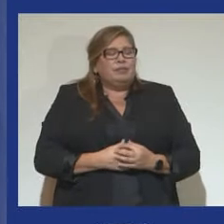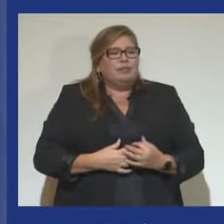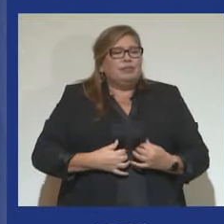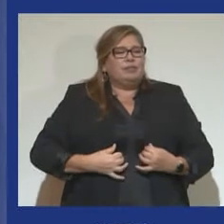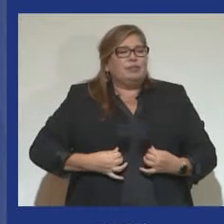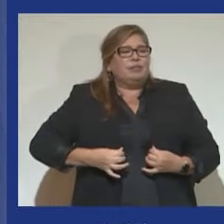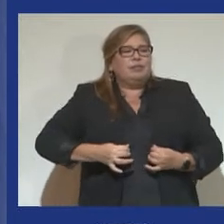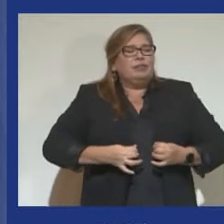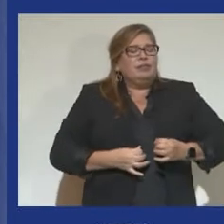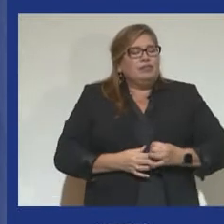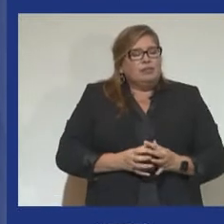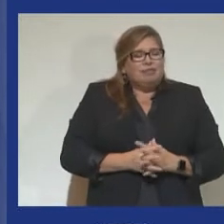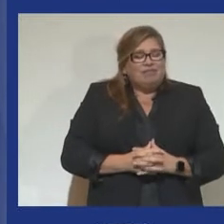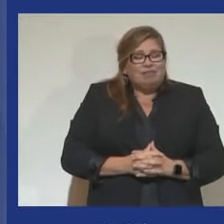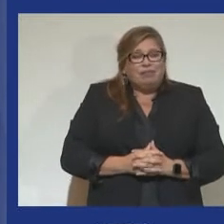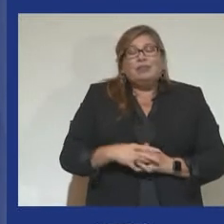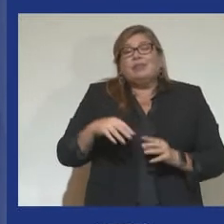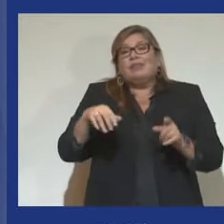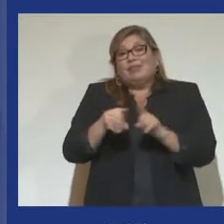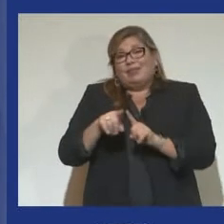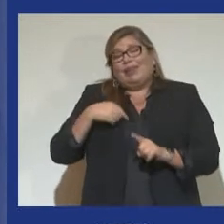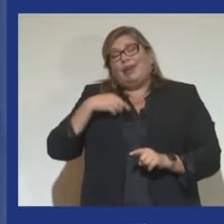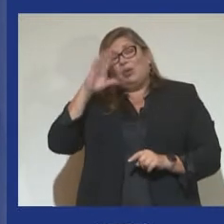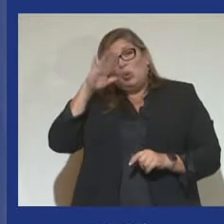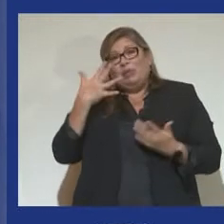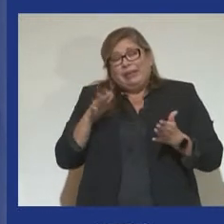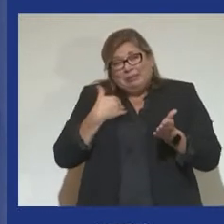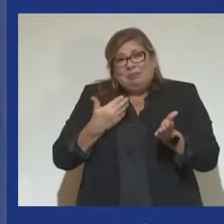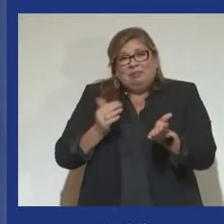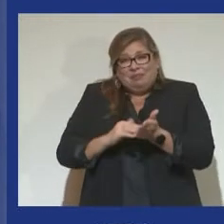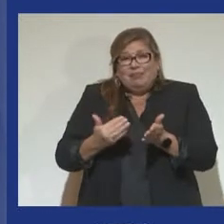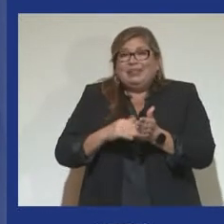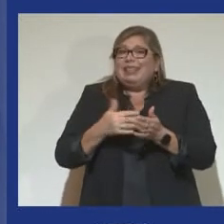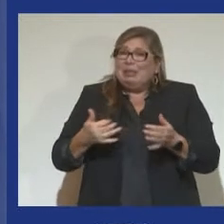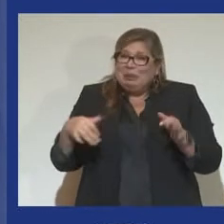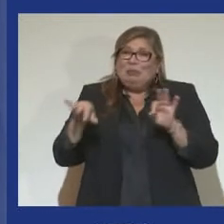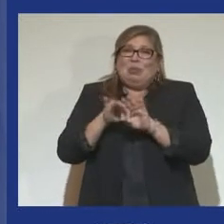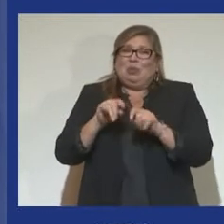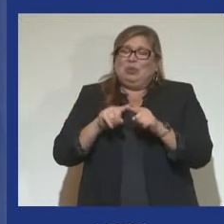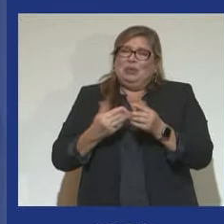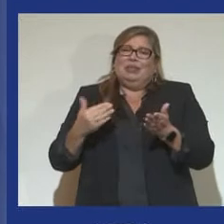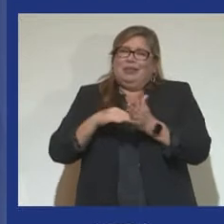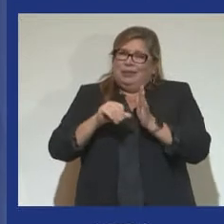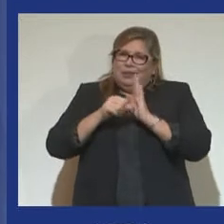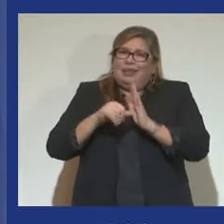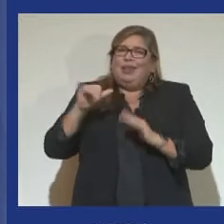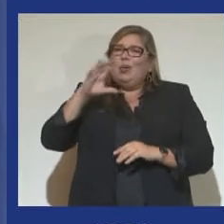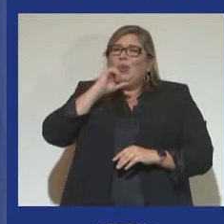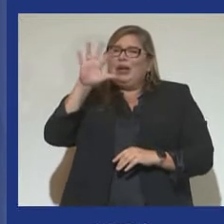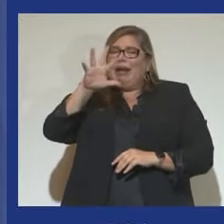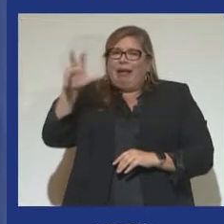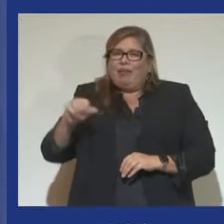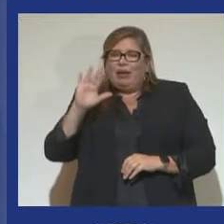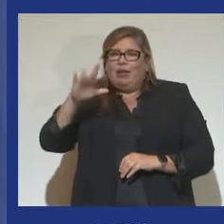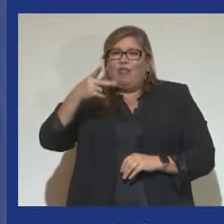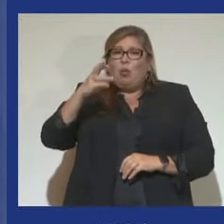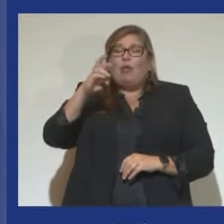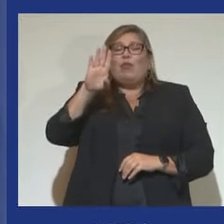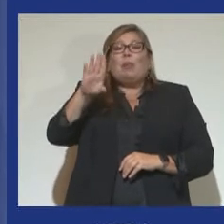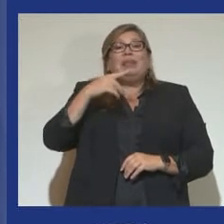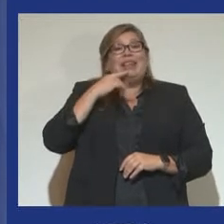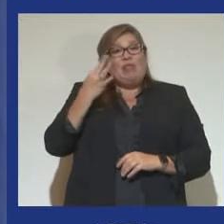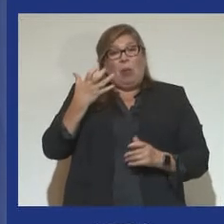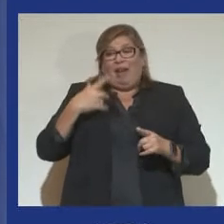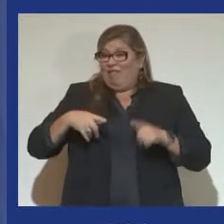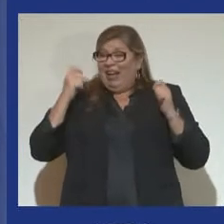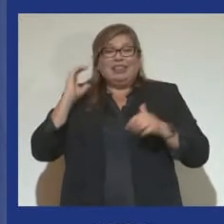viejo y lo he repetido muchas veces pero es importante repetirlo en este contexto es un viejo proverbio africano dice que si